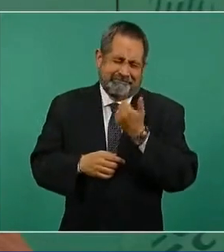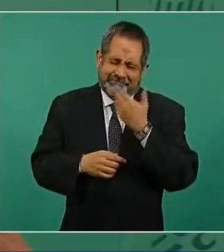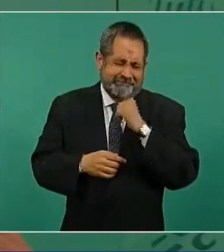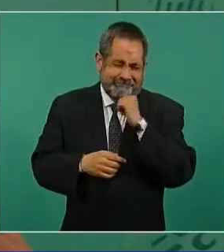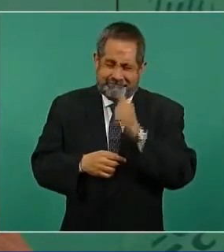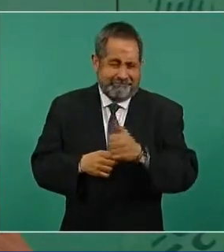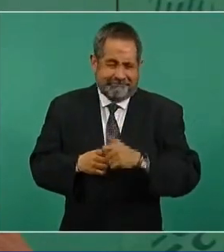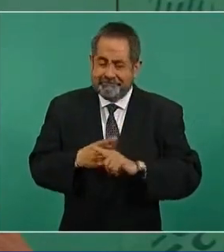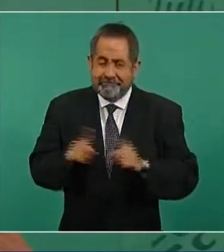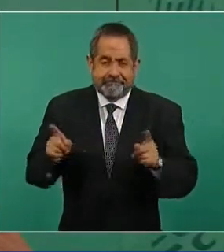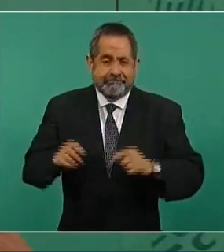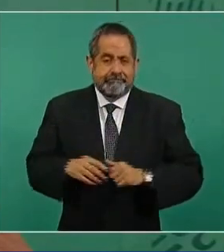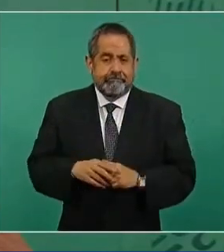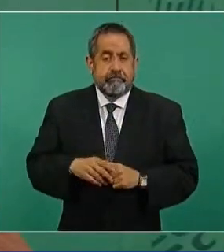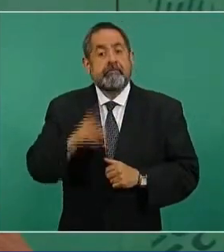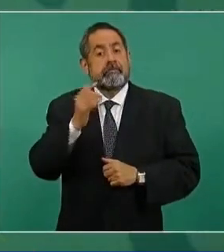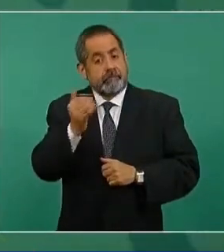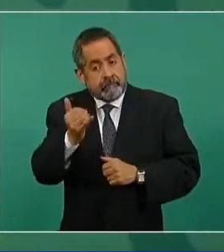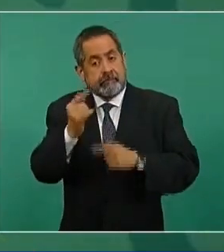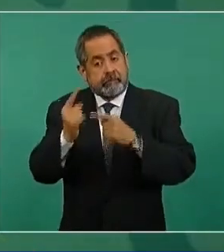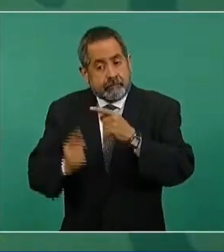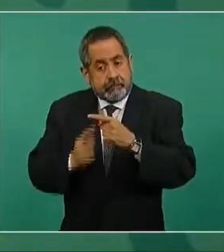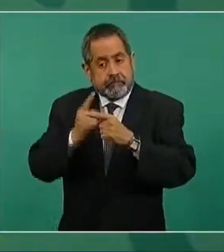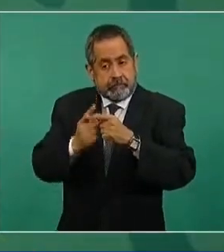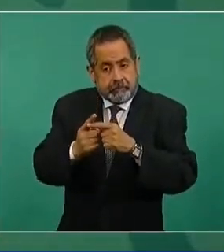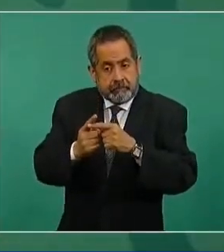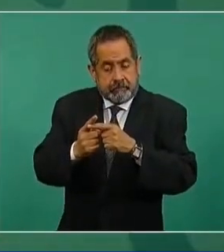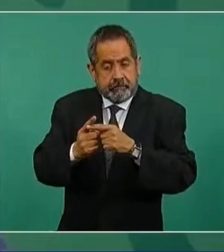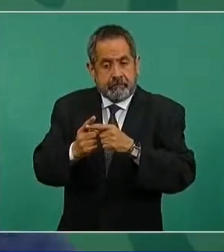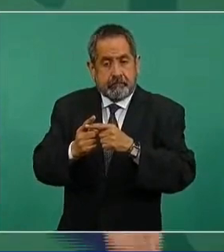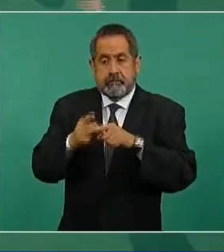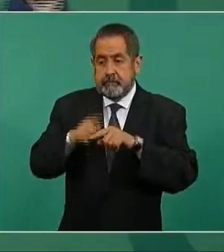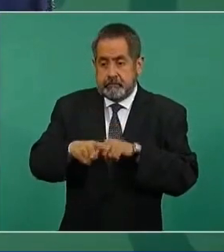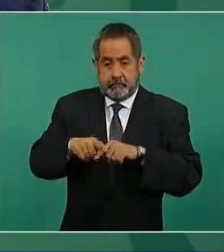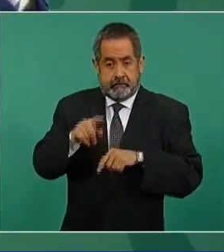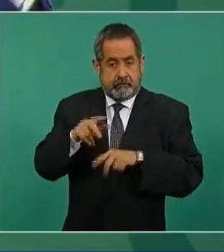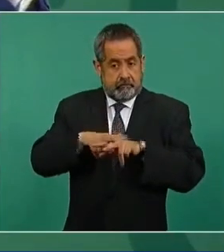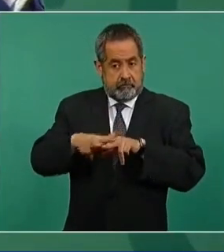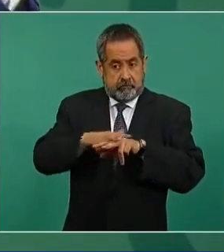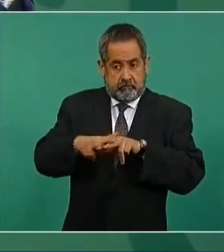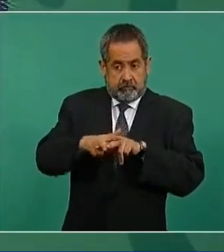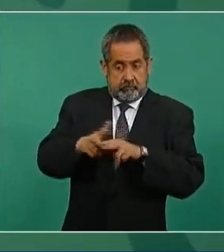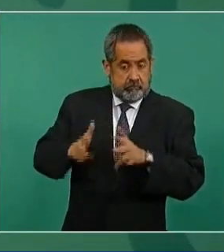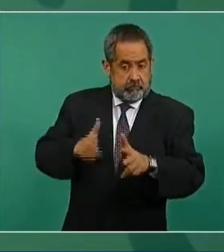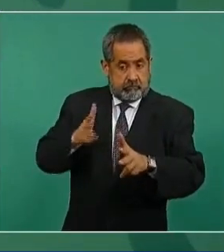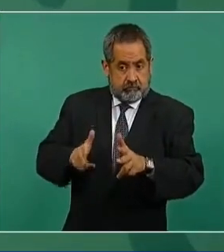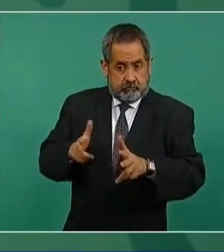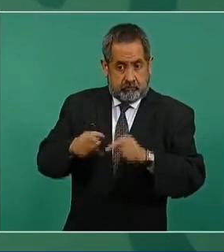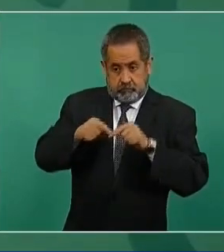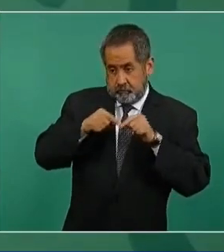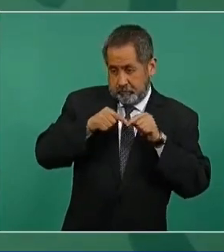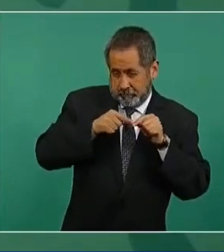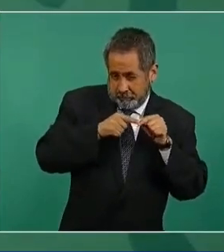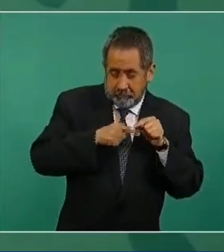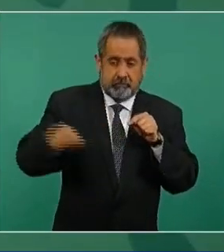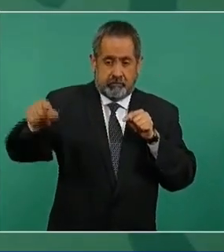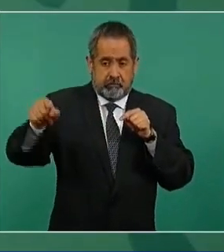Bueno, a esto agréguele que en toda la ruta del tren se están sembrando